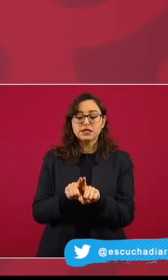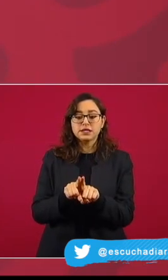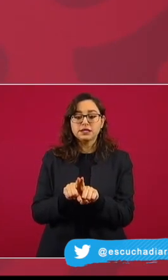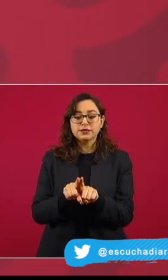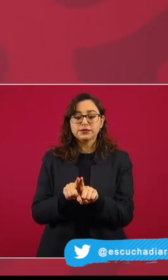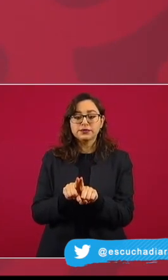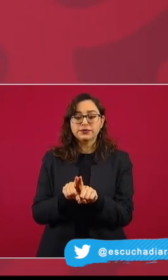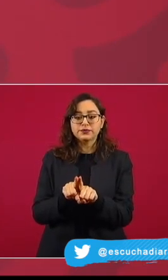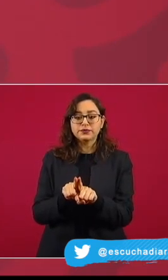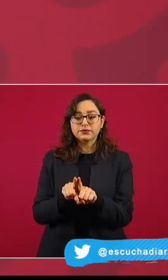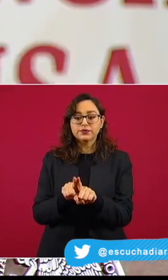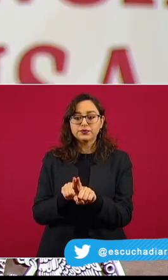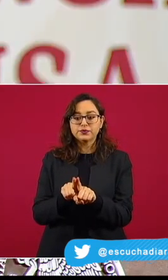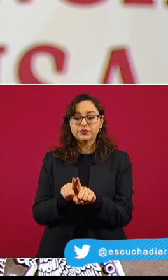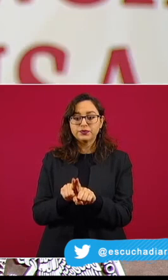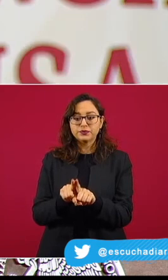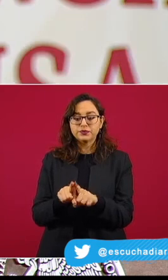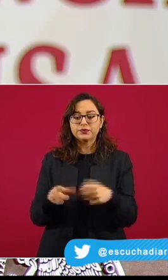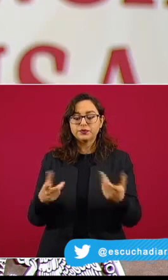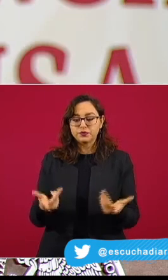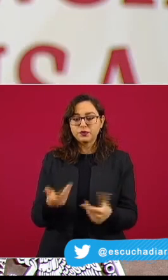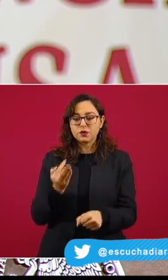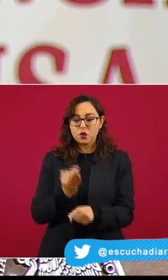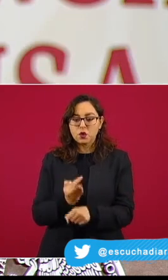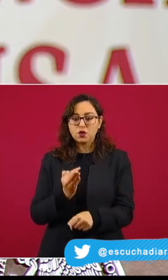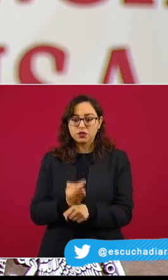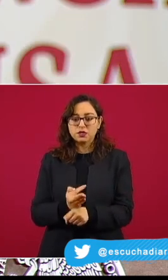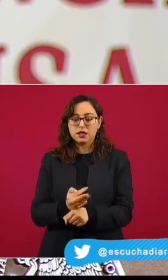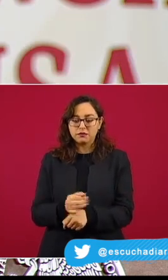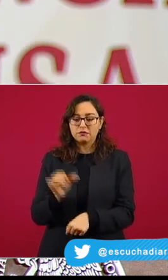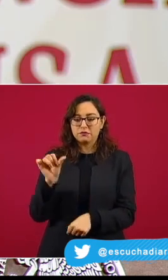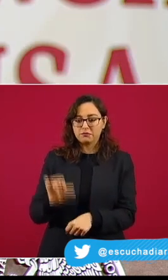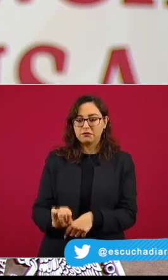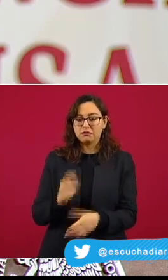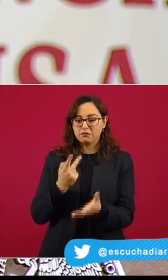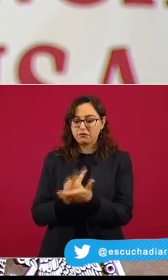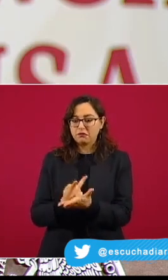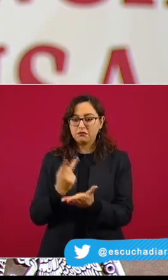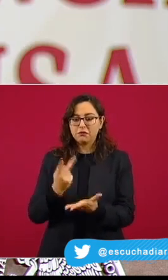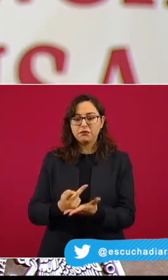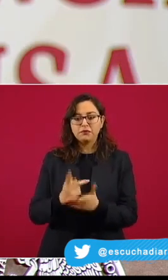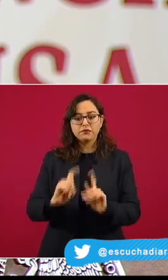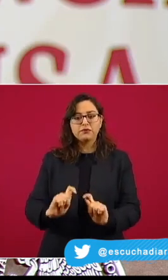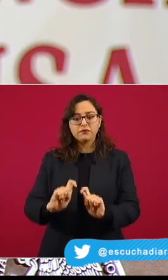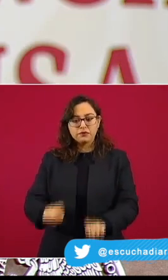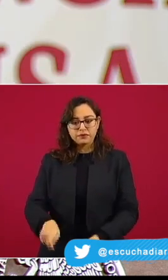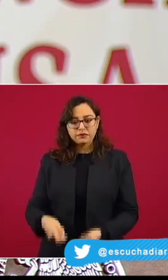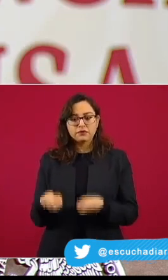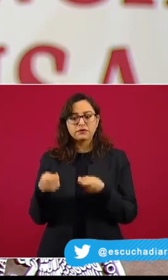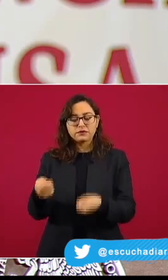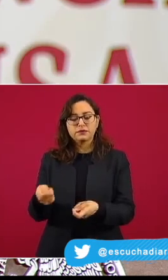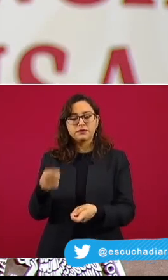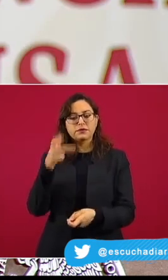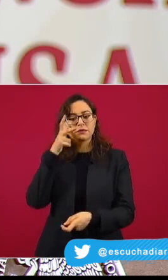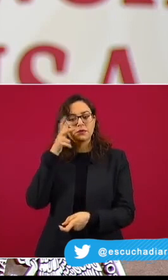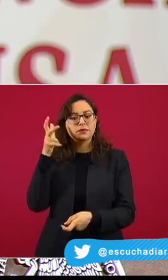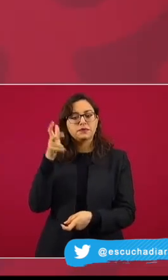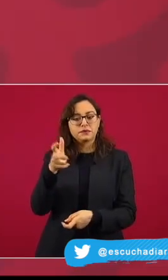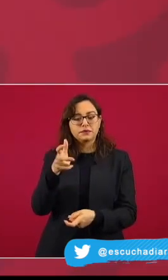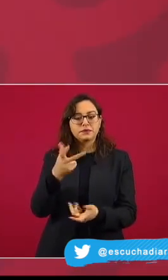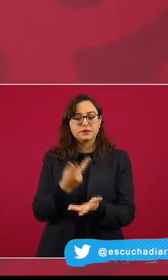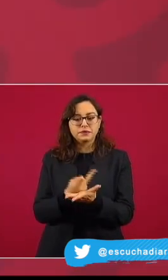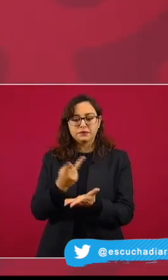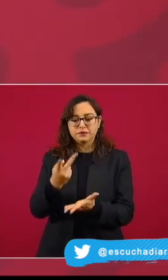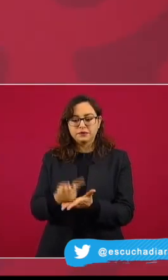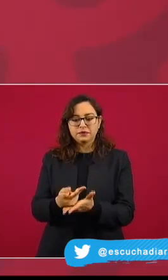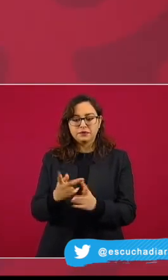Miguel Hidalgo en honor al personal médico que atiende en la primera línea la pandemia. Son hombres y mujeres fundamentales a los que les agradece